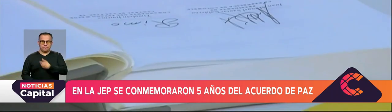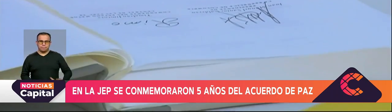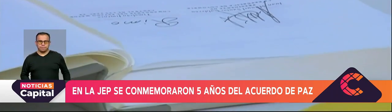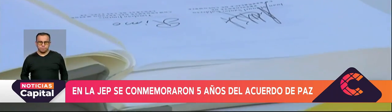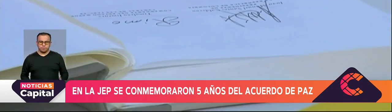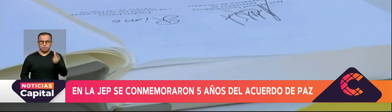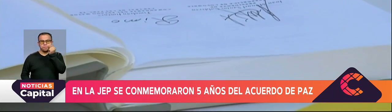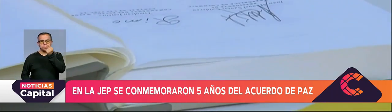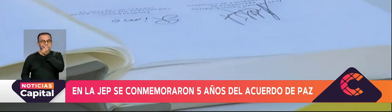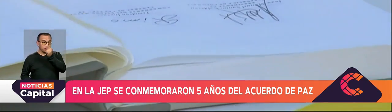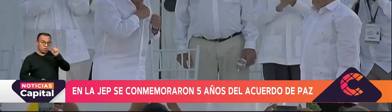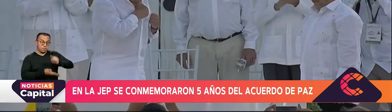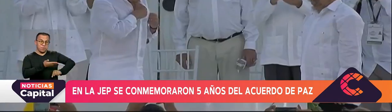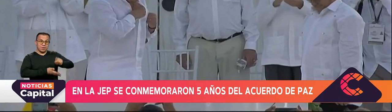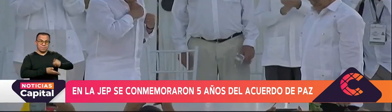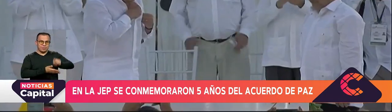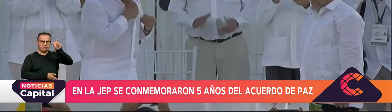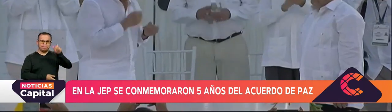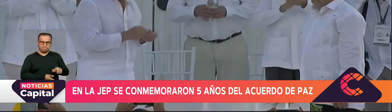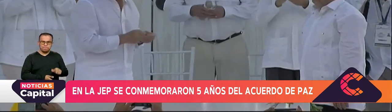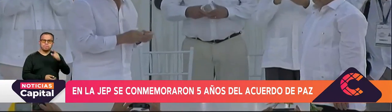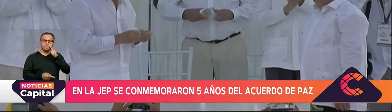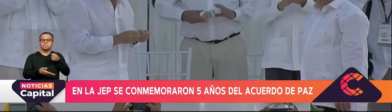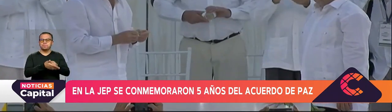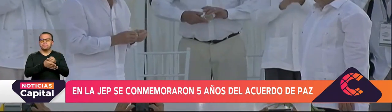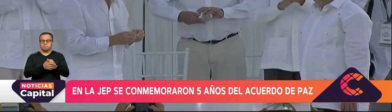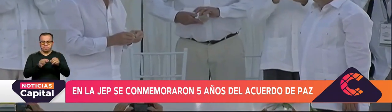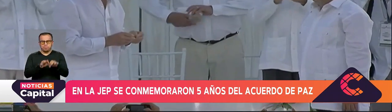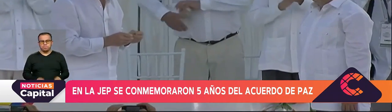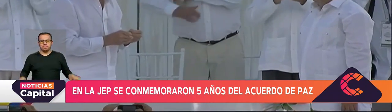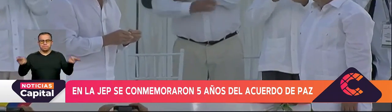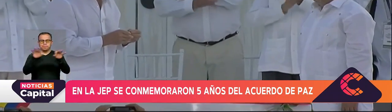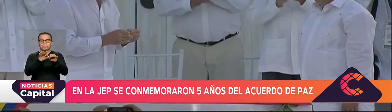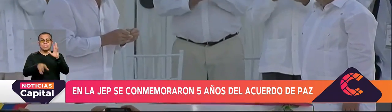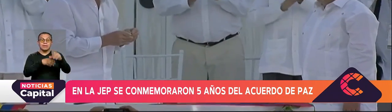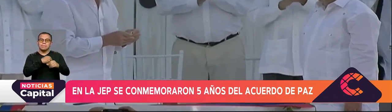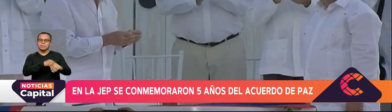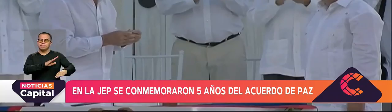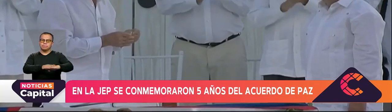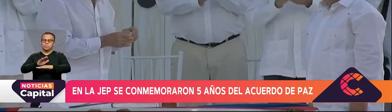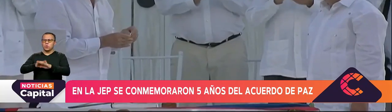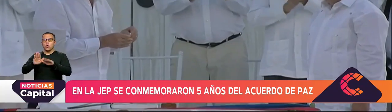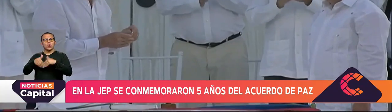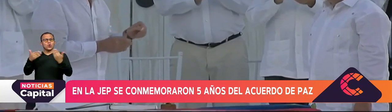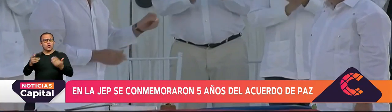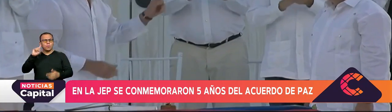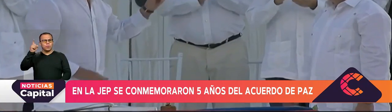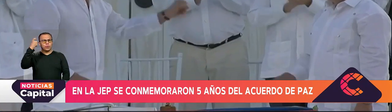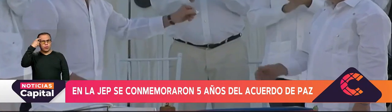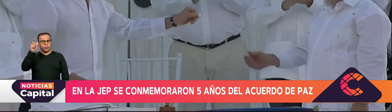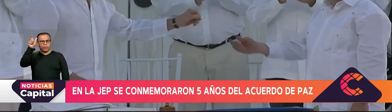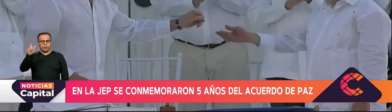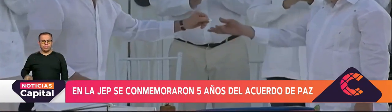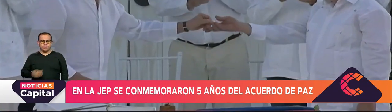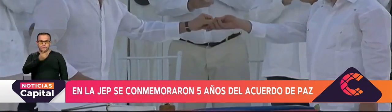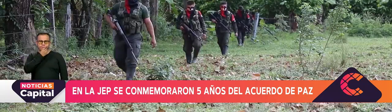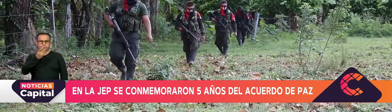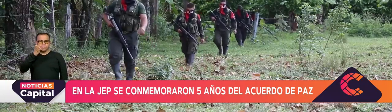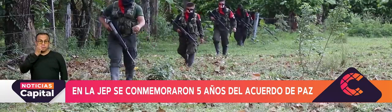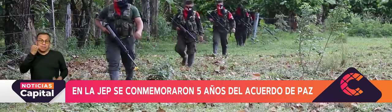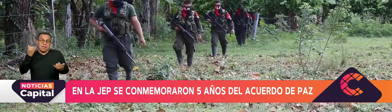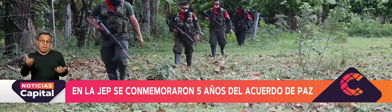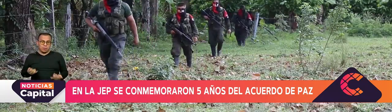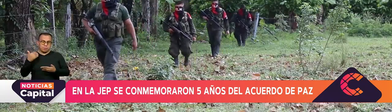Santos, firmante del acuerdo, ratificó la importancia del mismo y señaló cómo el gobierno del presidente Iván Duque